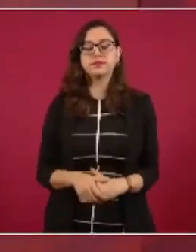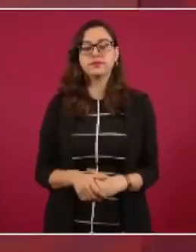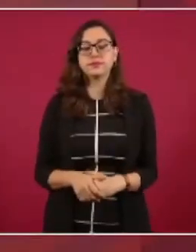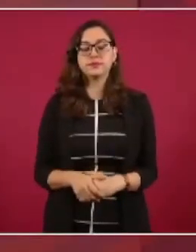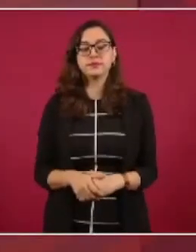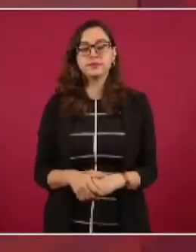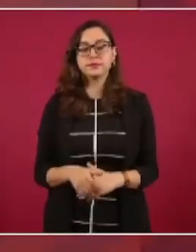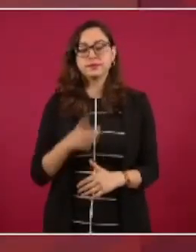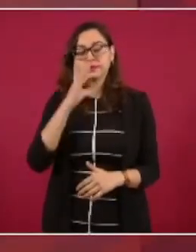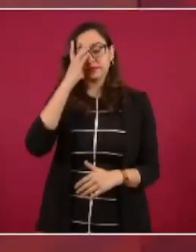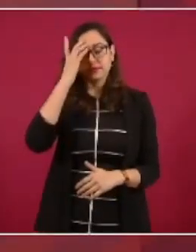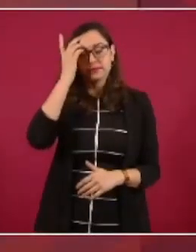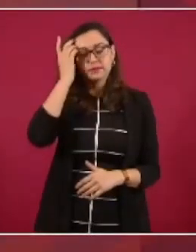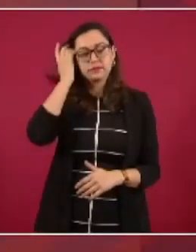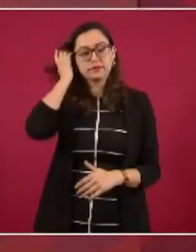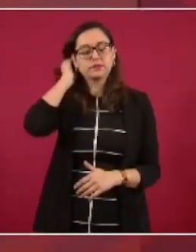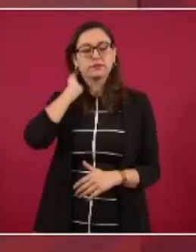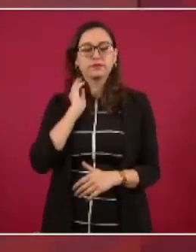llenaron la Corte